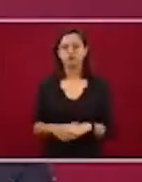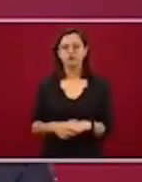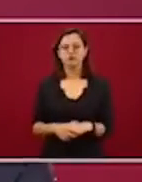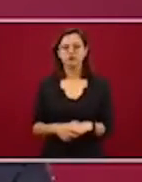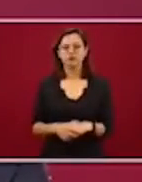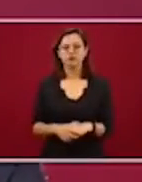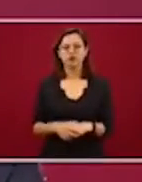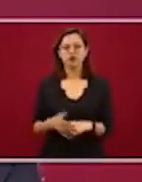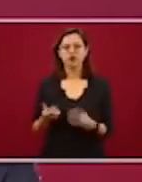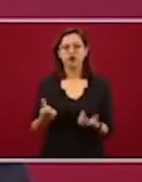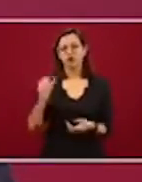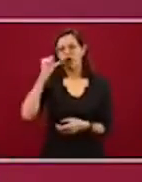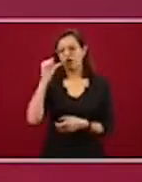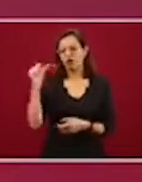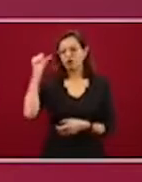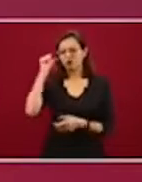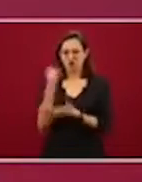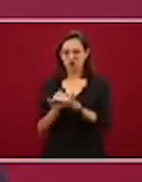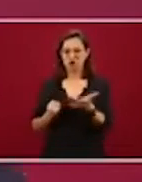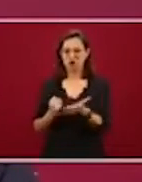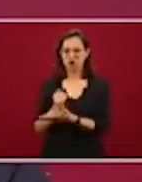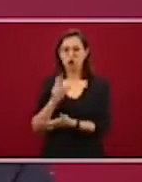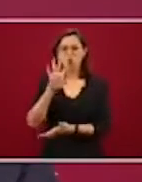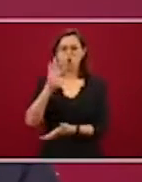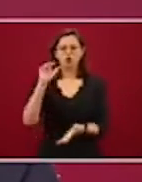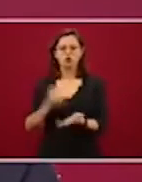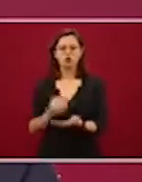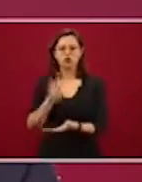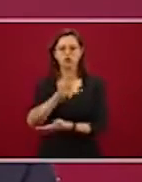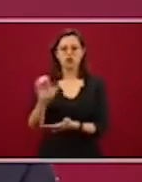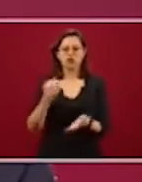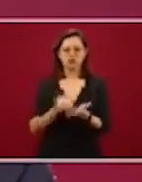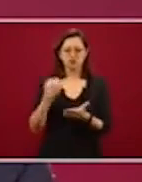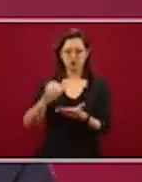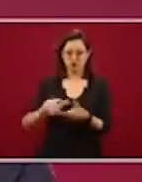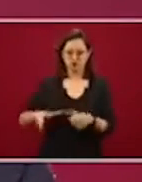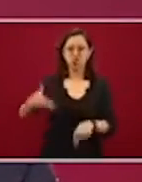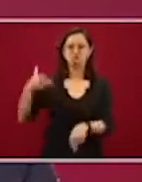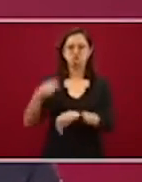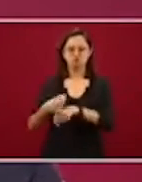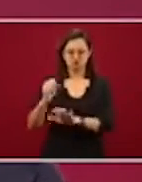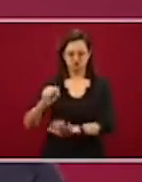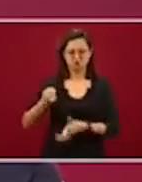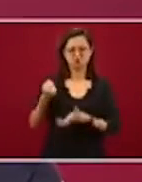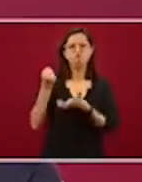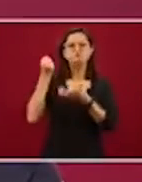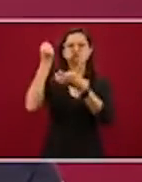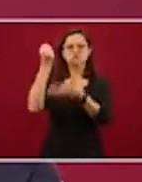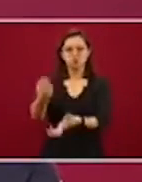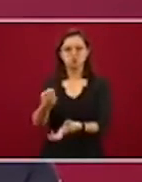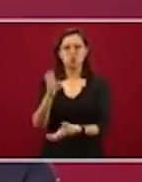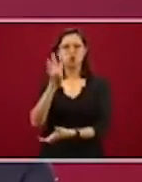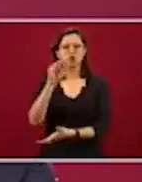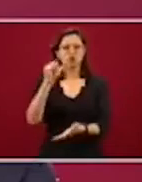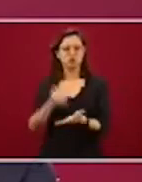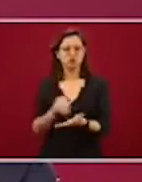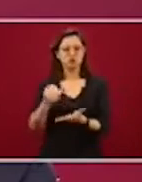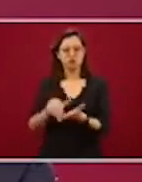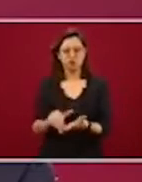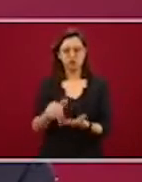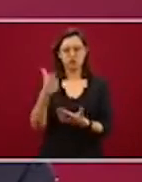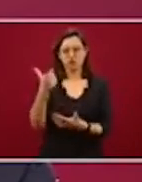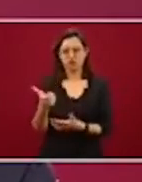guerrero baja california la península de yucatán veracruz sobre todo